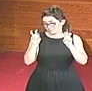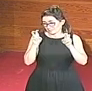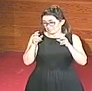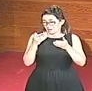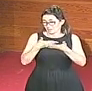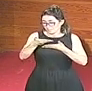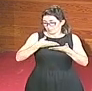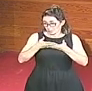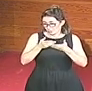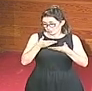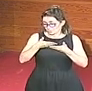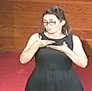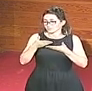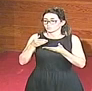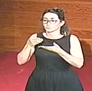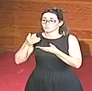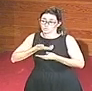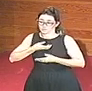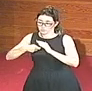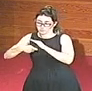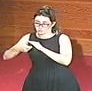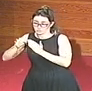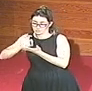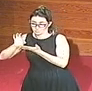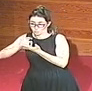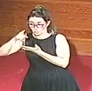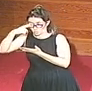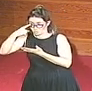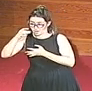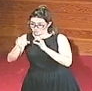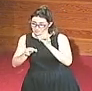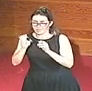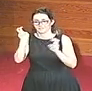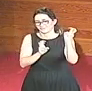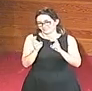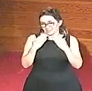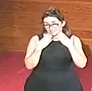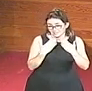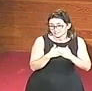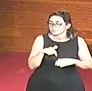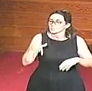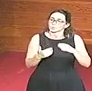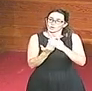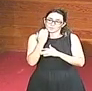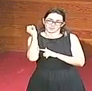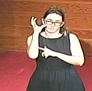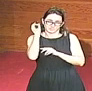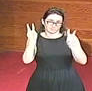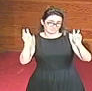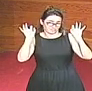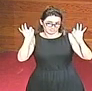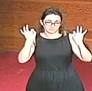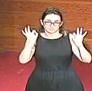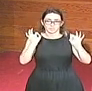el Servicio de Cultura del Ayuntamiento de Vitoria-Gasteiz. Esta mañana asistiremos a la conferencia titulada Libertad de prensa